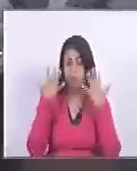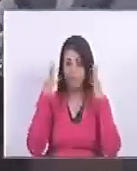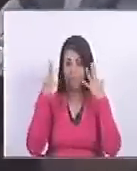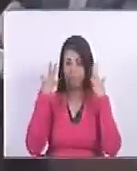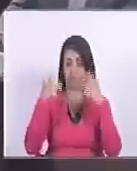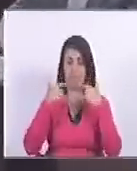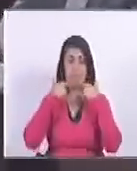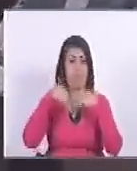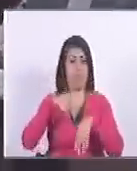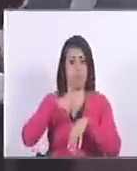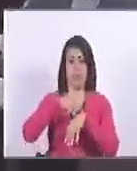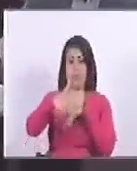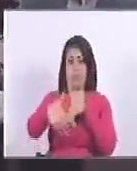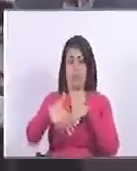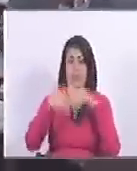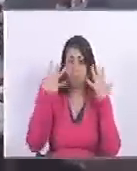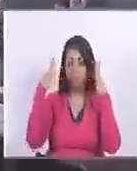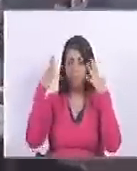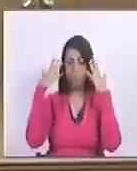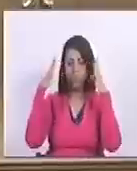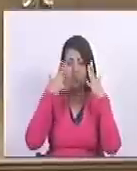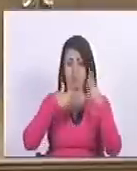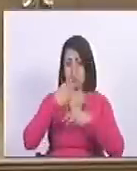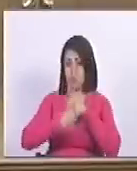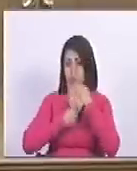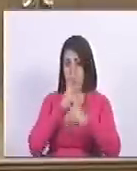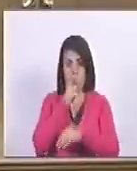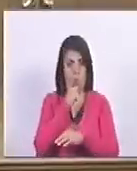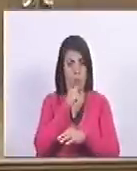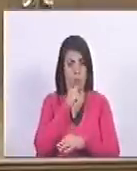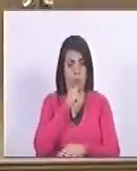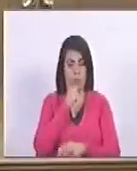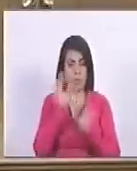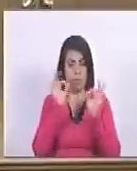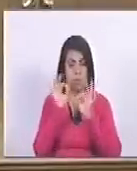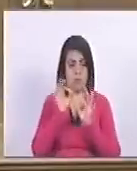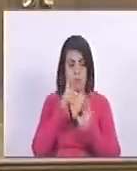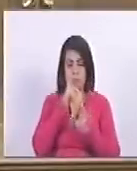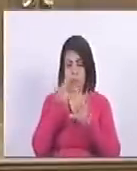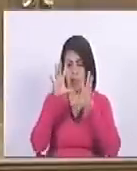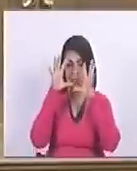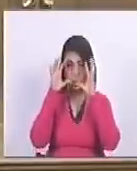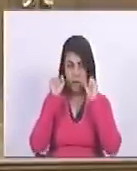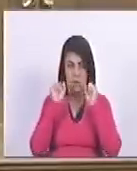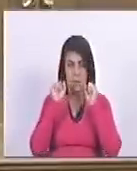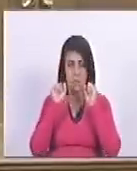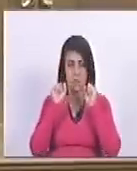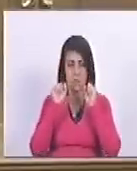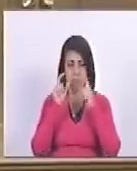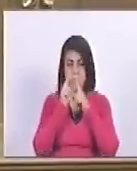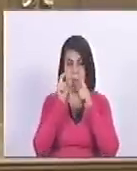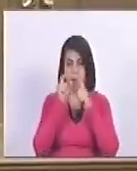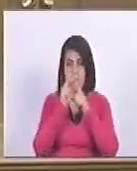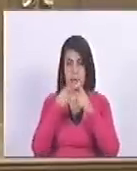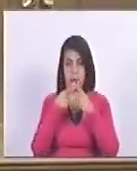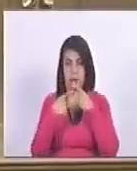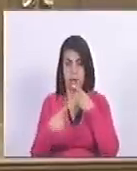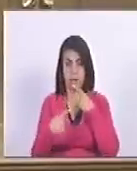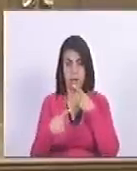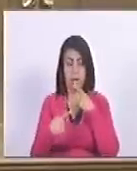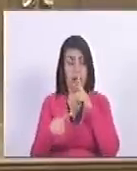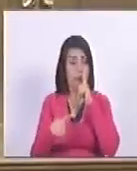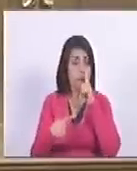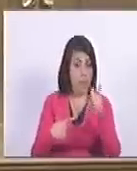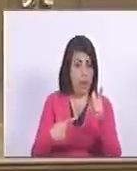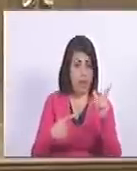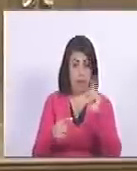Pierden su tiempo. Y para que no haya malas interpretaciones, les voy a descifrar eso. Por las